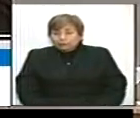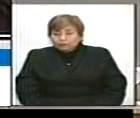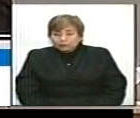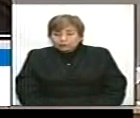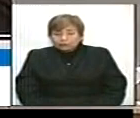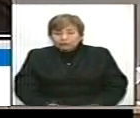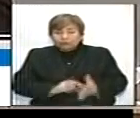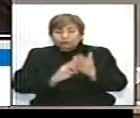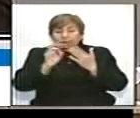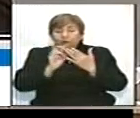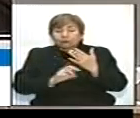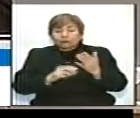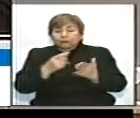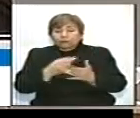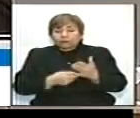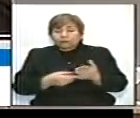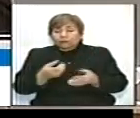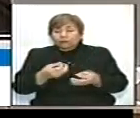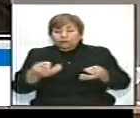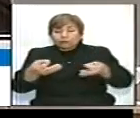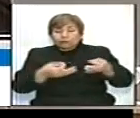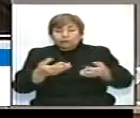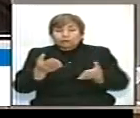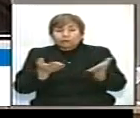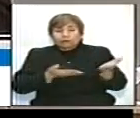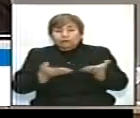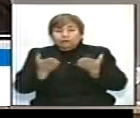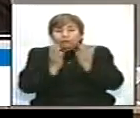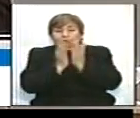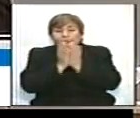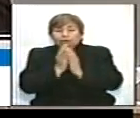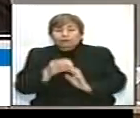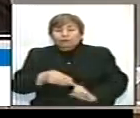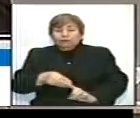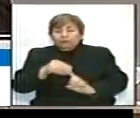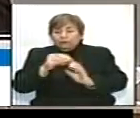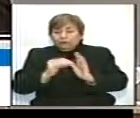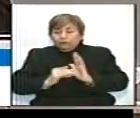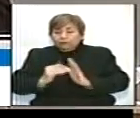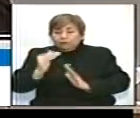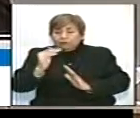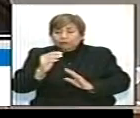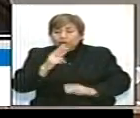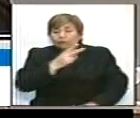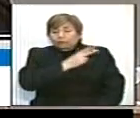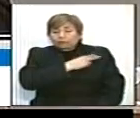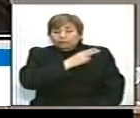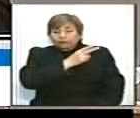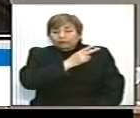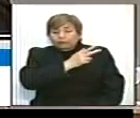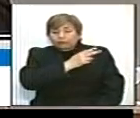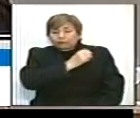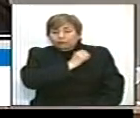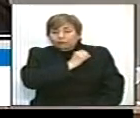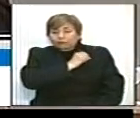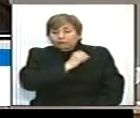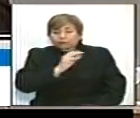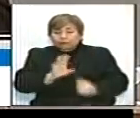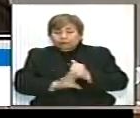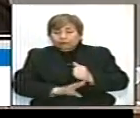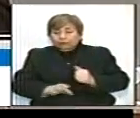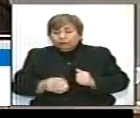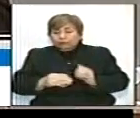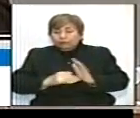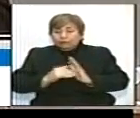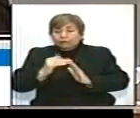el proyecto de inversión denominado Creación del Servicio Educativo Especializado para Alumnos de Segundo Grado de Secundaria de Educación Básica Regular de